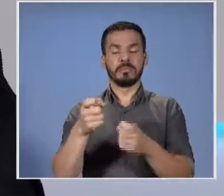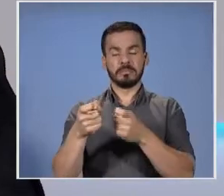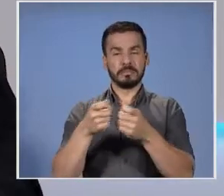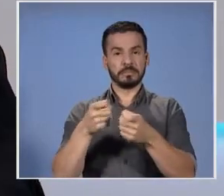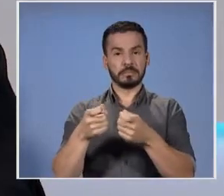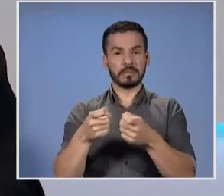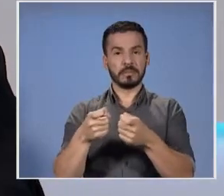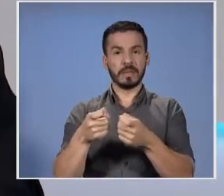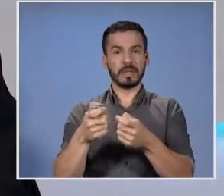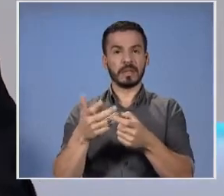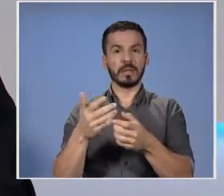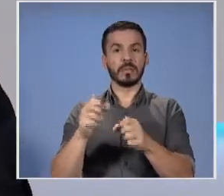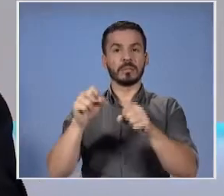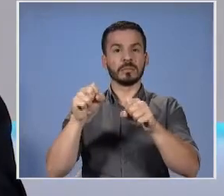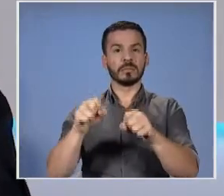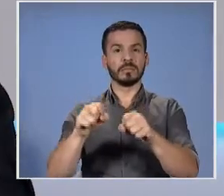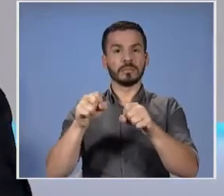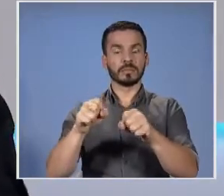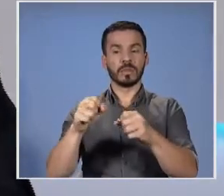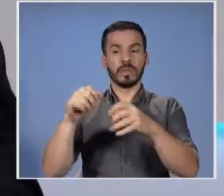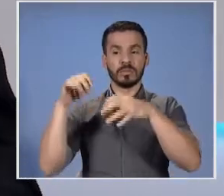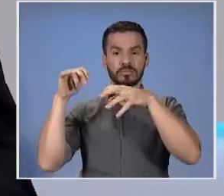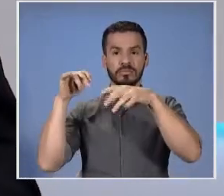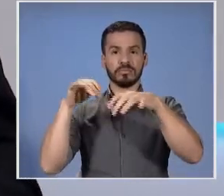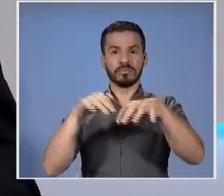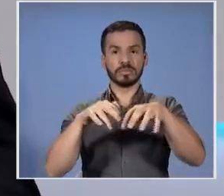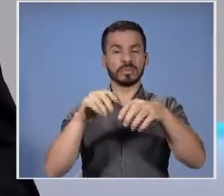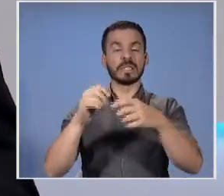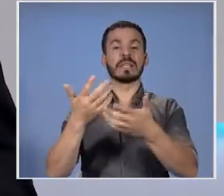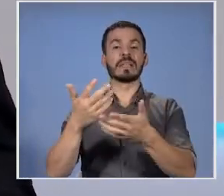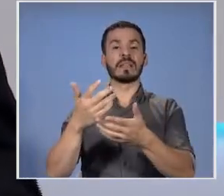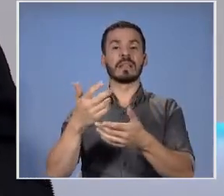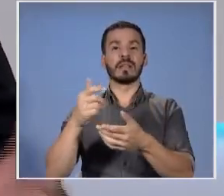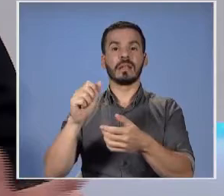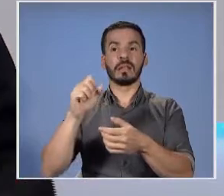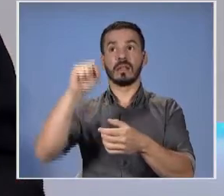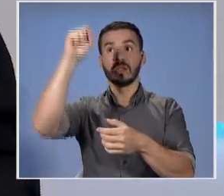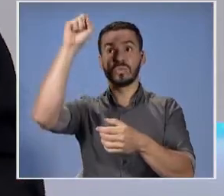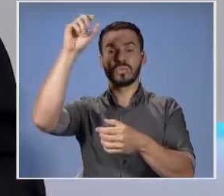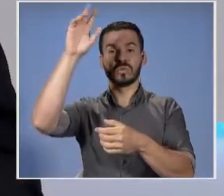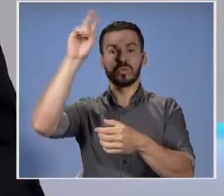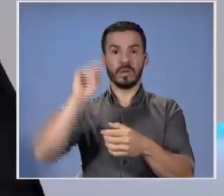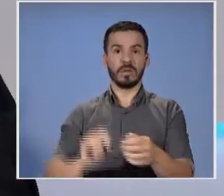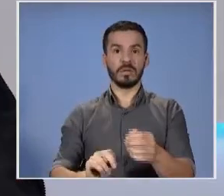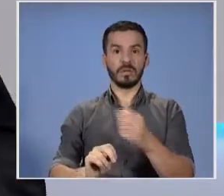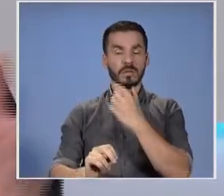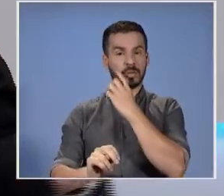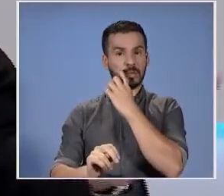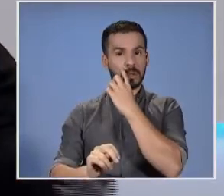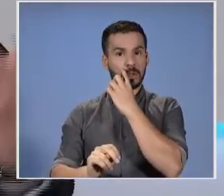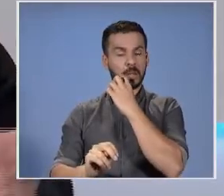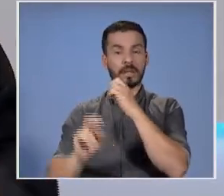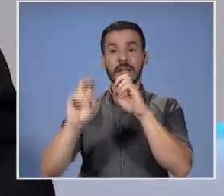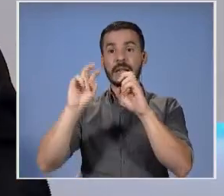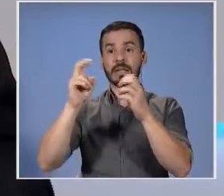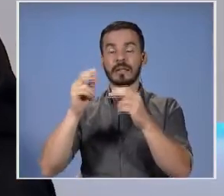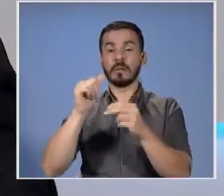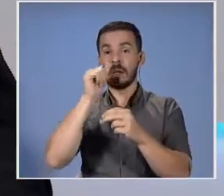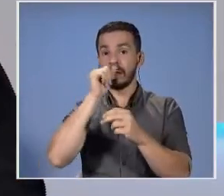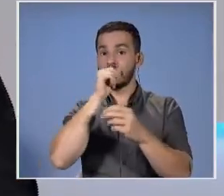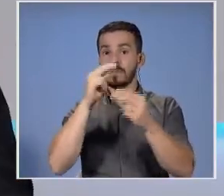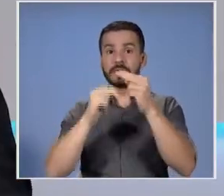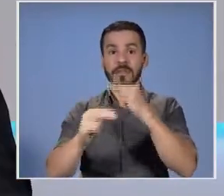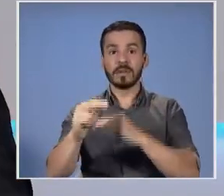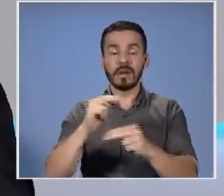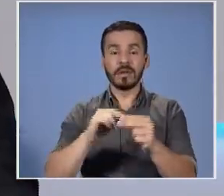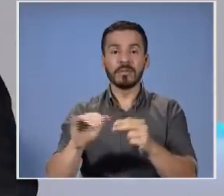manejo de posibles oleadas migratorias del sur hacia el norte, por ejemplo. Que ya tuvimos. El tema narcotráfico, que Colombia haya